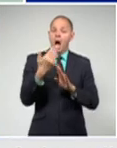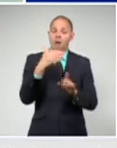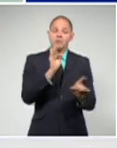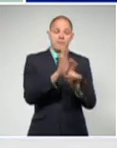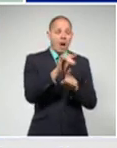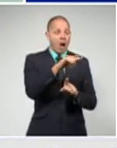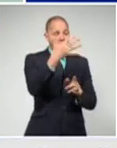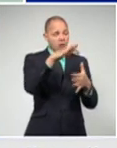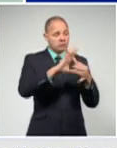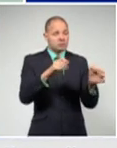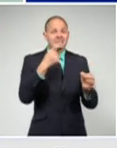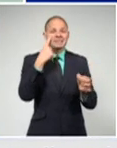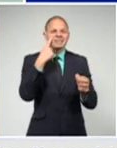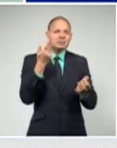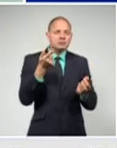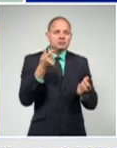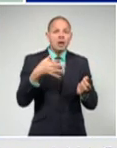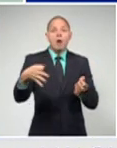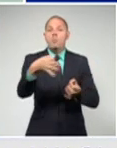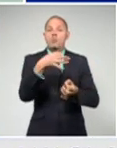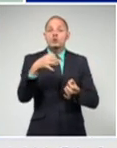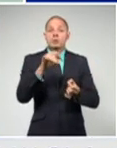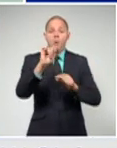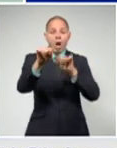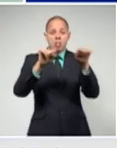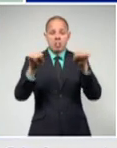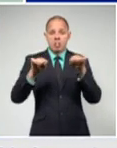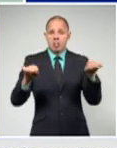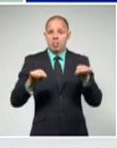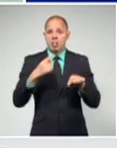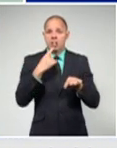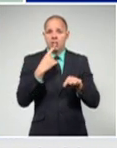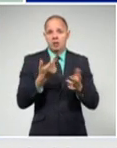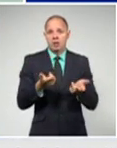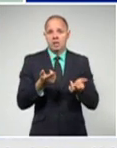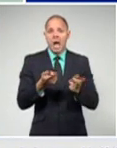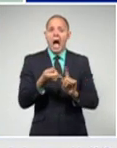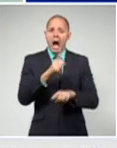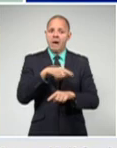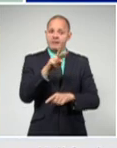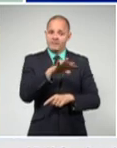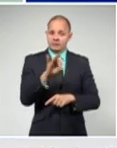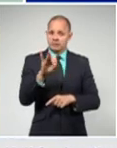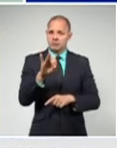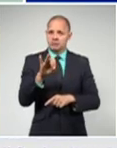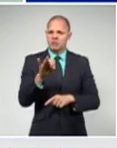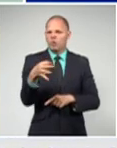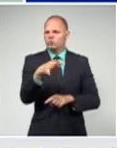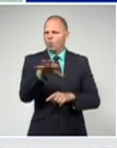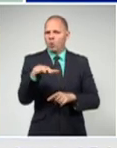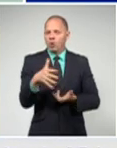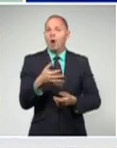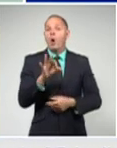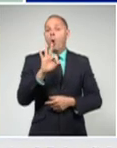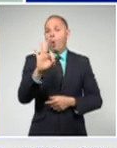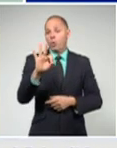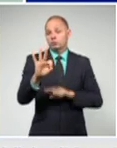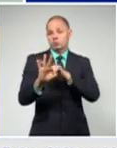una dispersión importante en su territorio. Ayer los 27 casos en 8 de sus 11